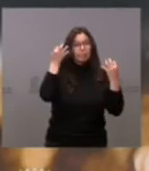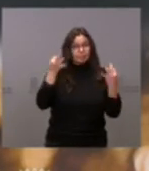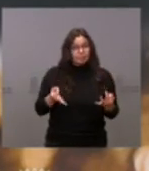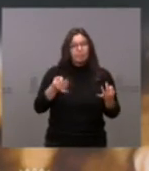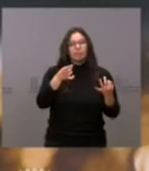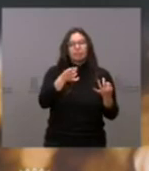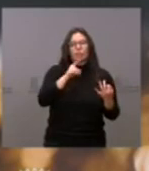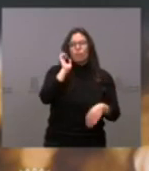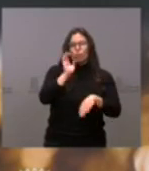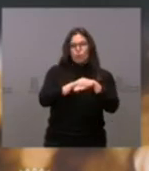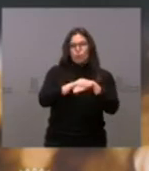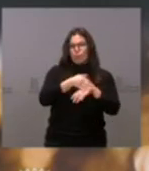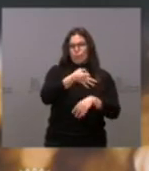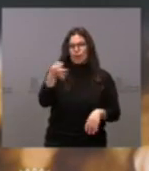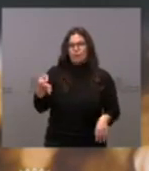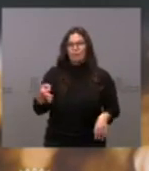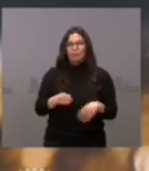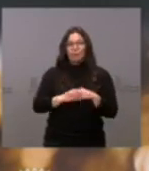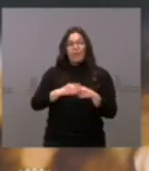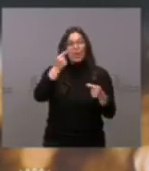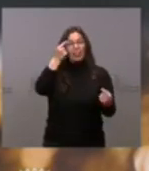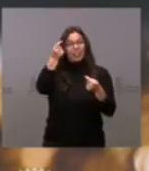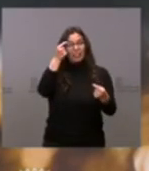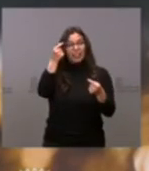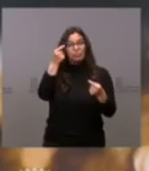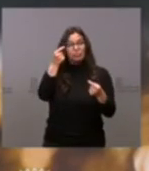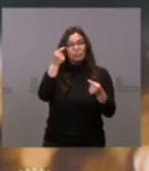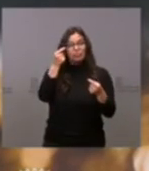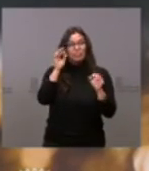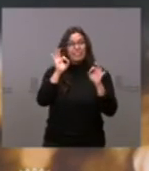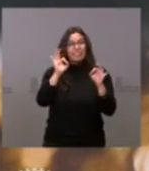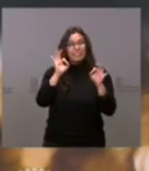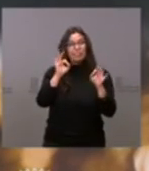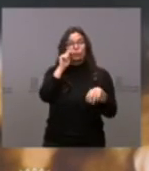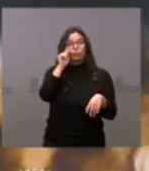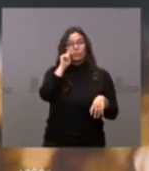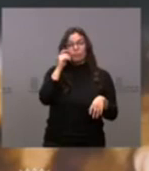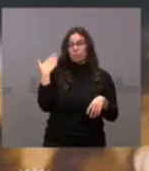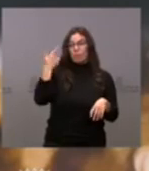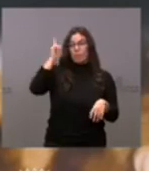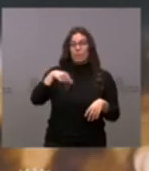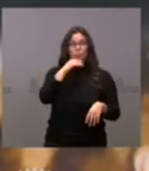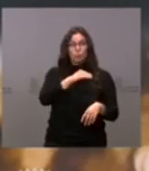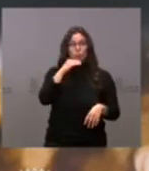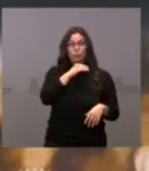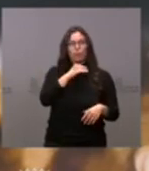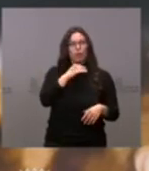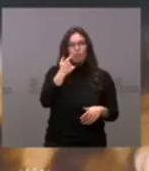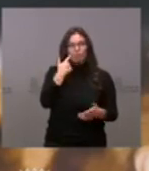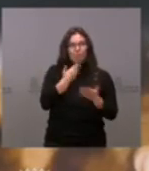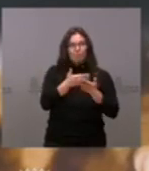está cumpliendo su función los datos de coyuntura turística de octubre reflejan un